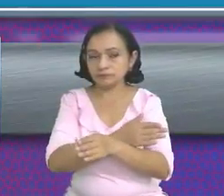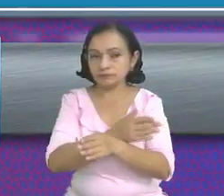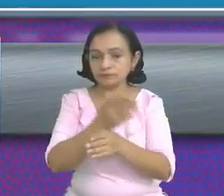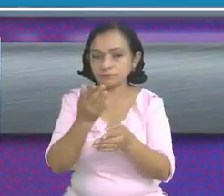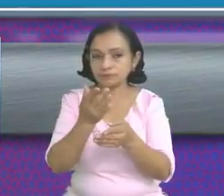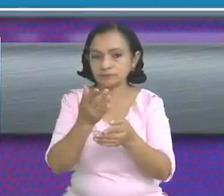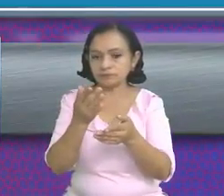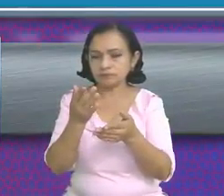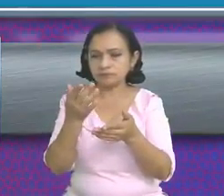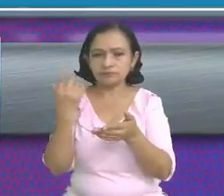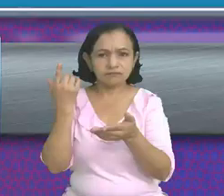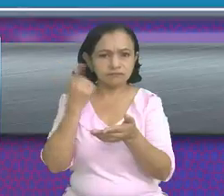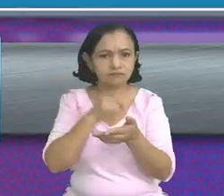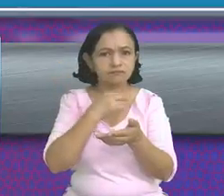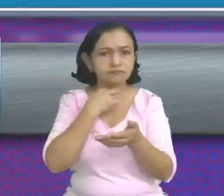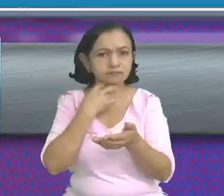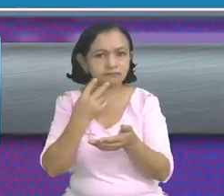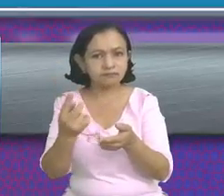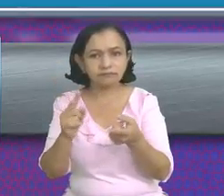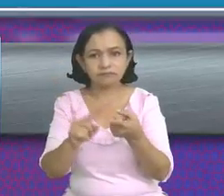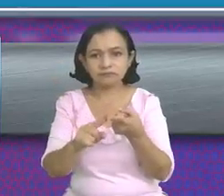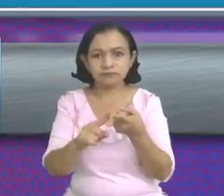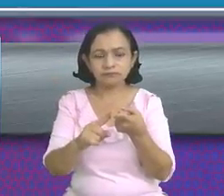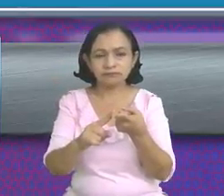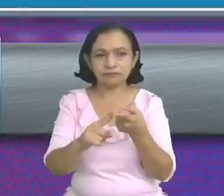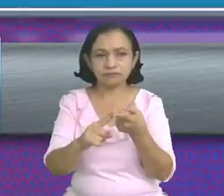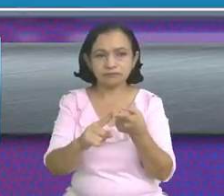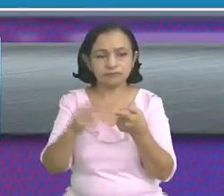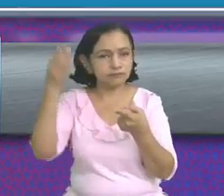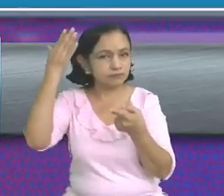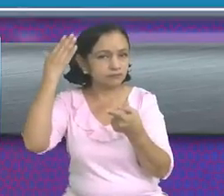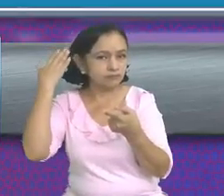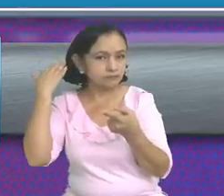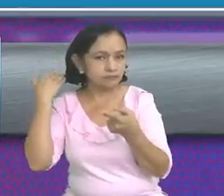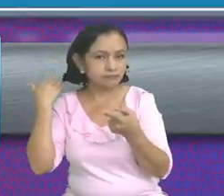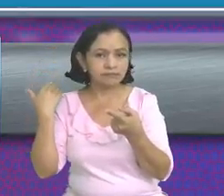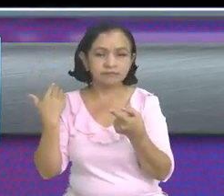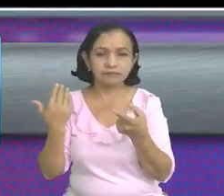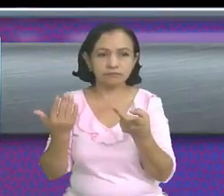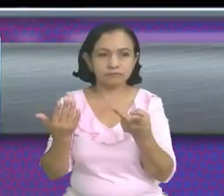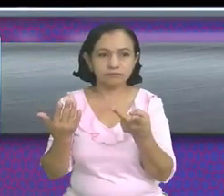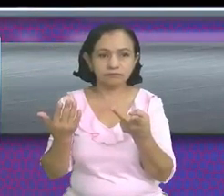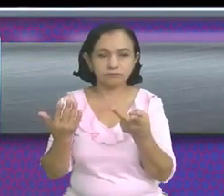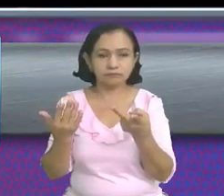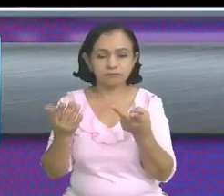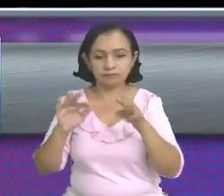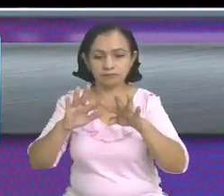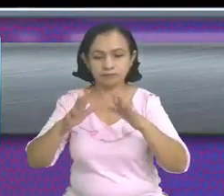y ahora es más grave. Exacto. Al pelo, quizás quizás la